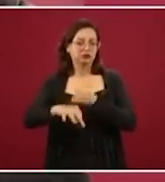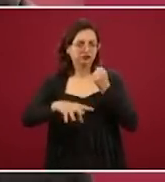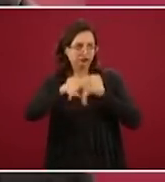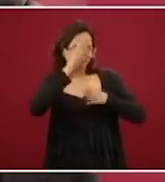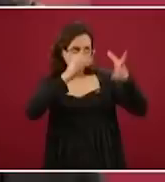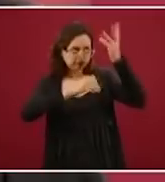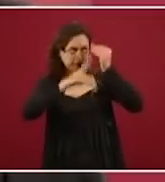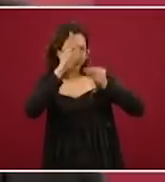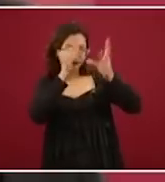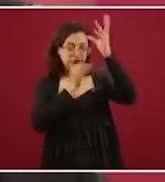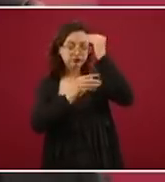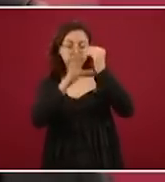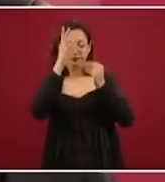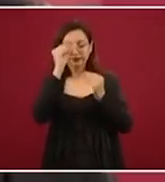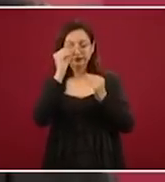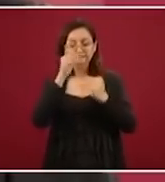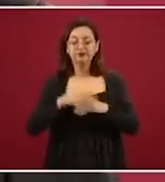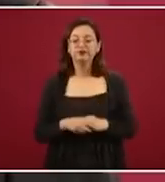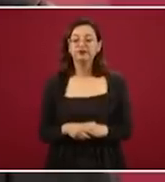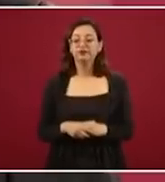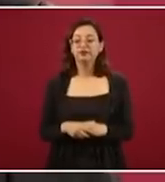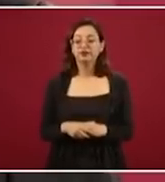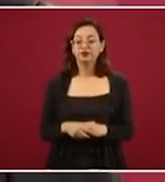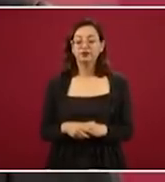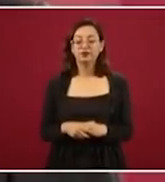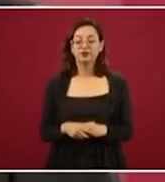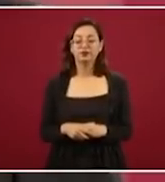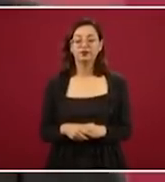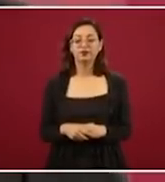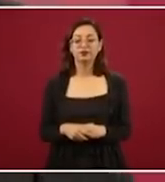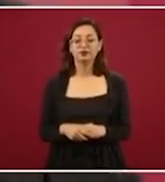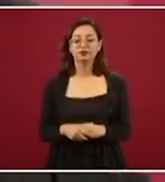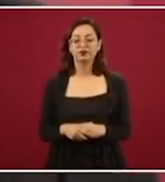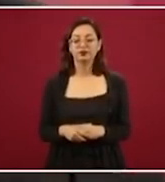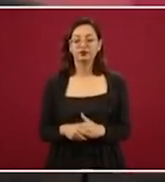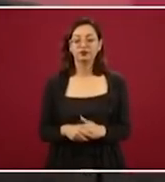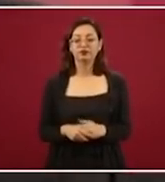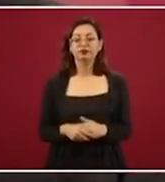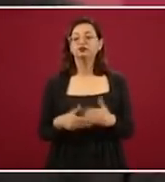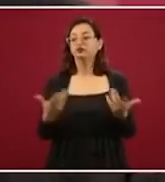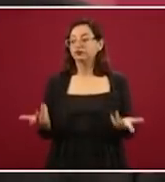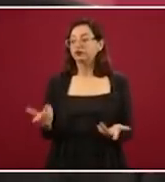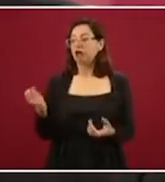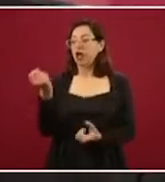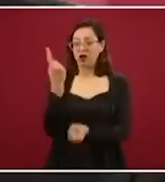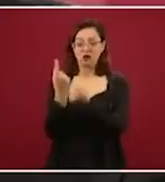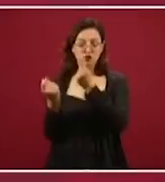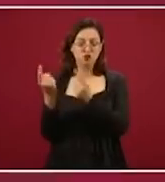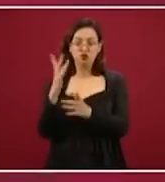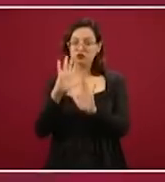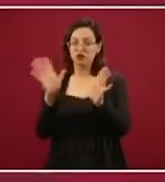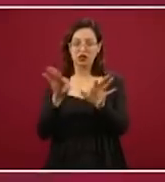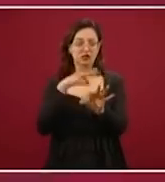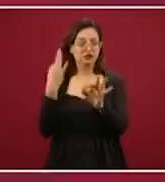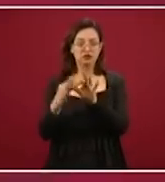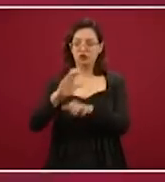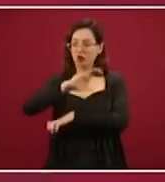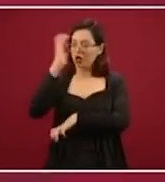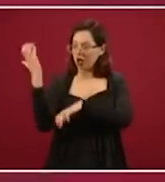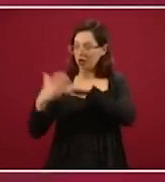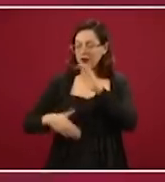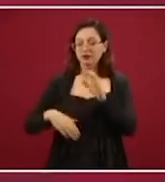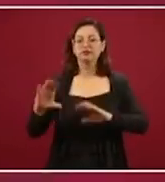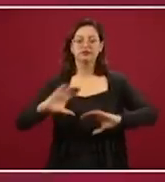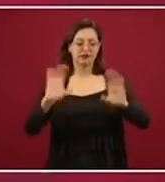Ya los primeros ya están recibiendo sus certificados. Los estoy